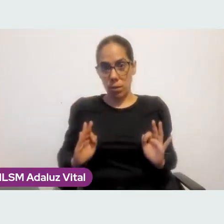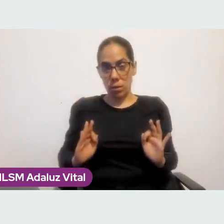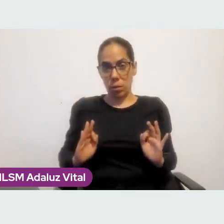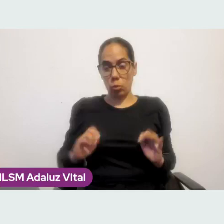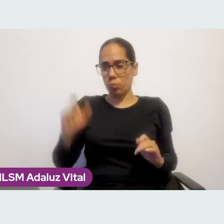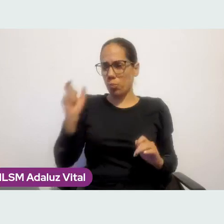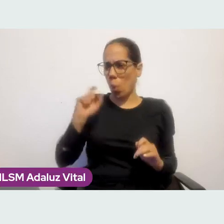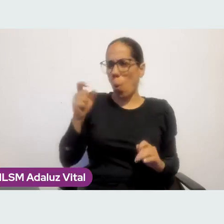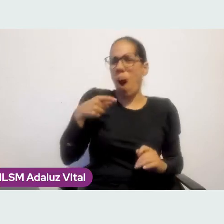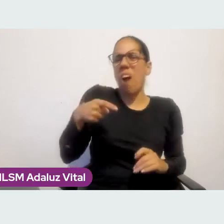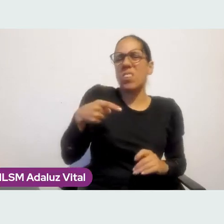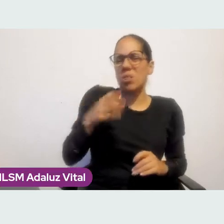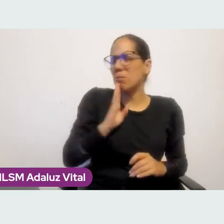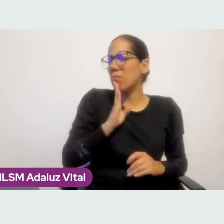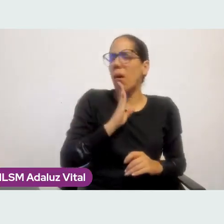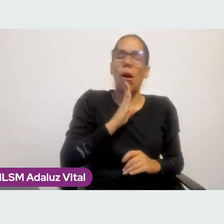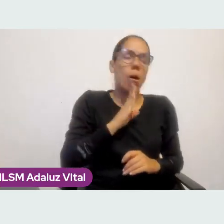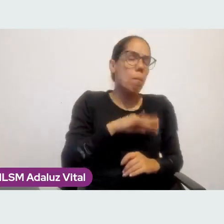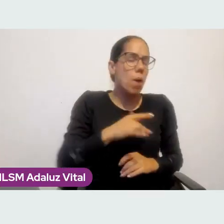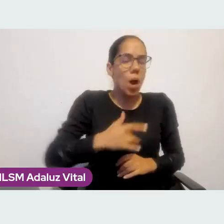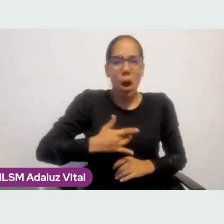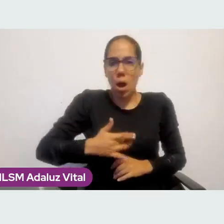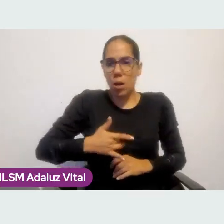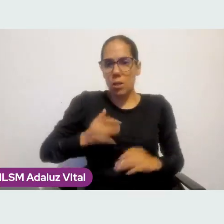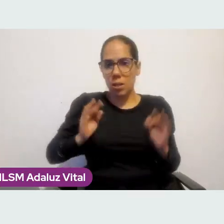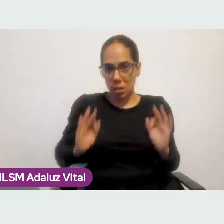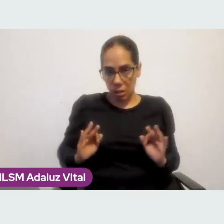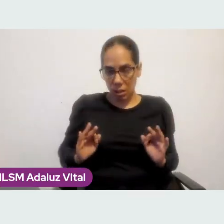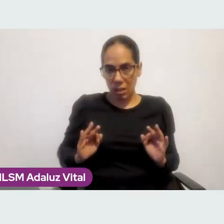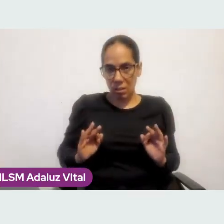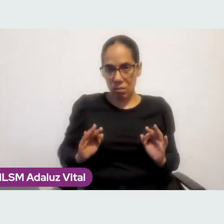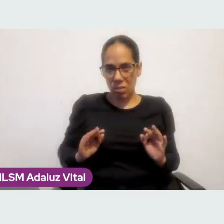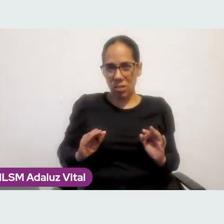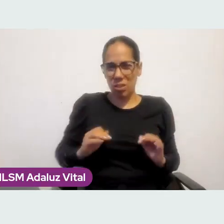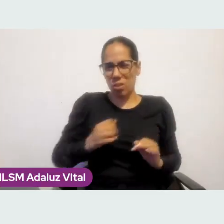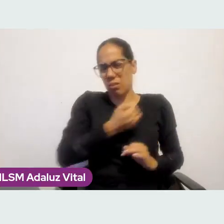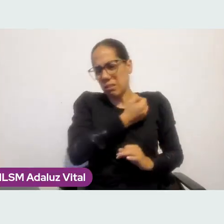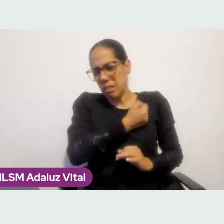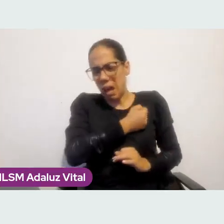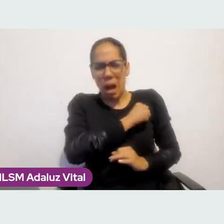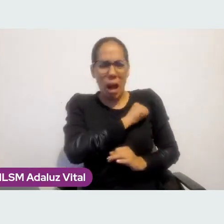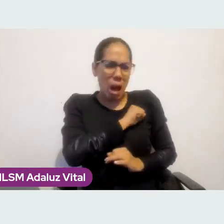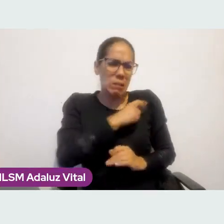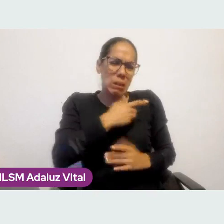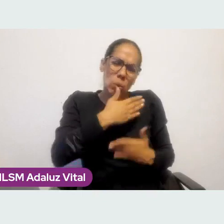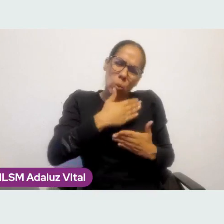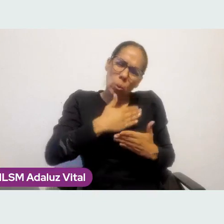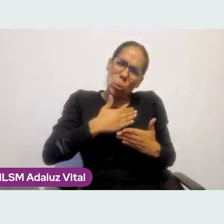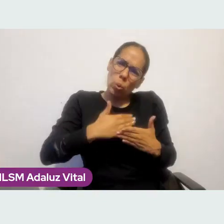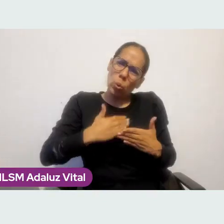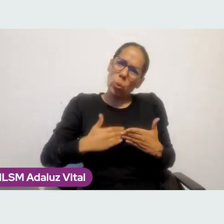o a una alteración de la salud emocional. Pero hay algo también aquí importante, ¿no?